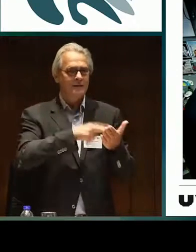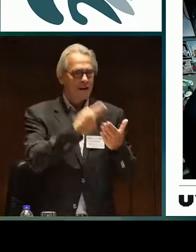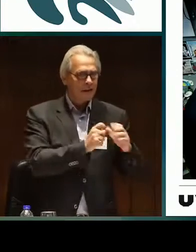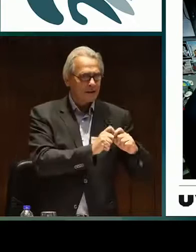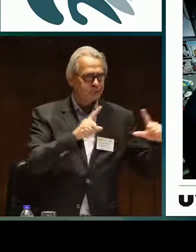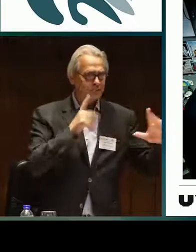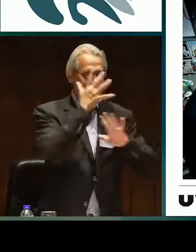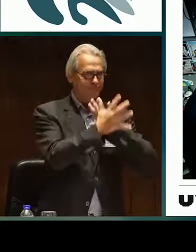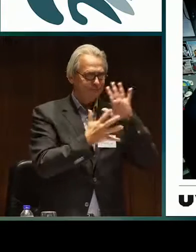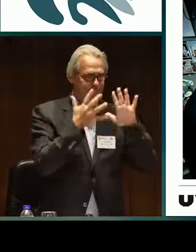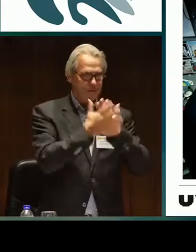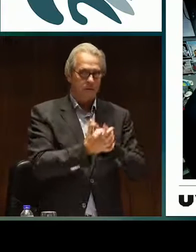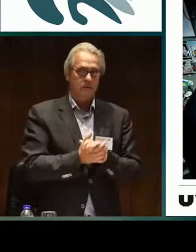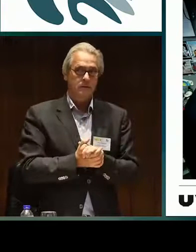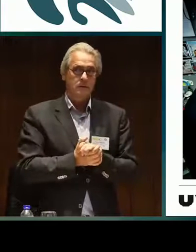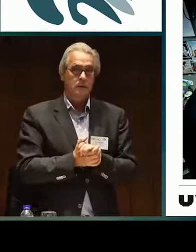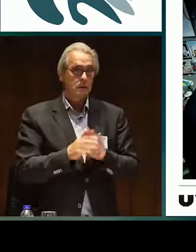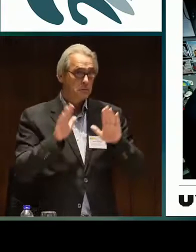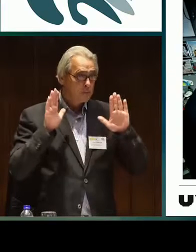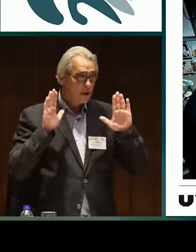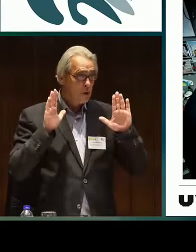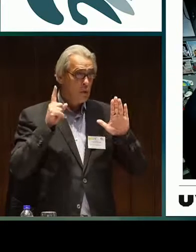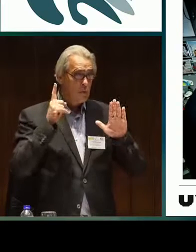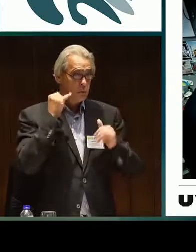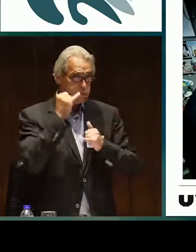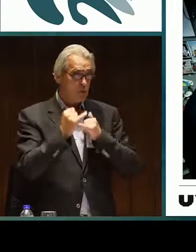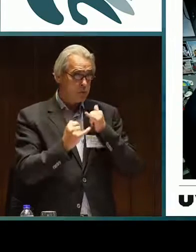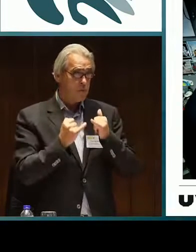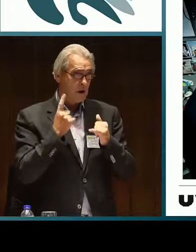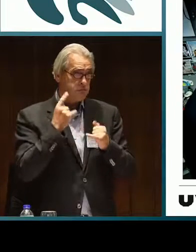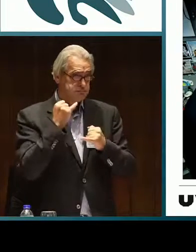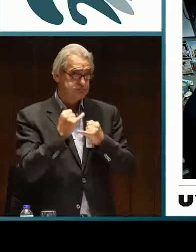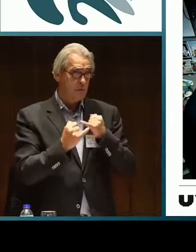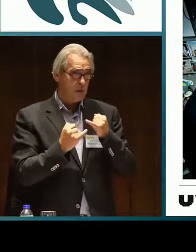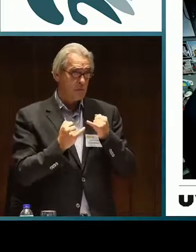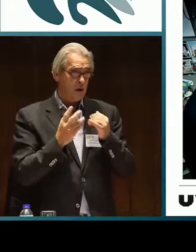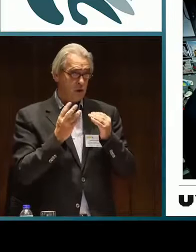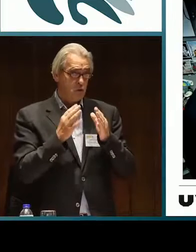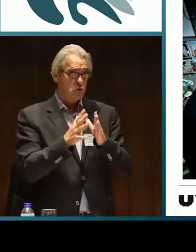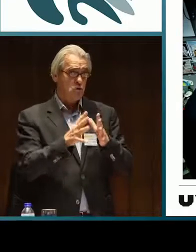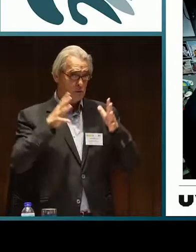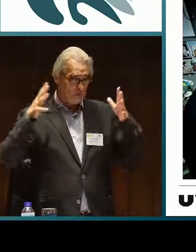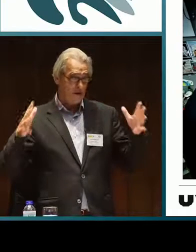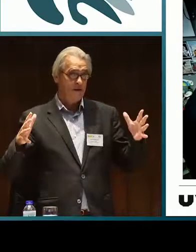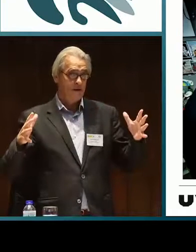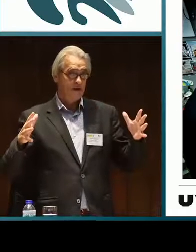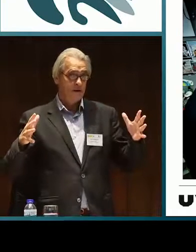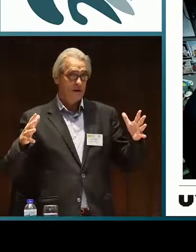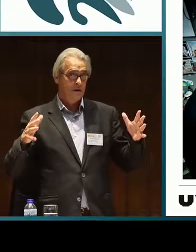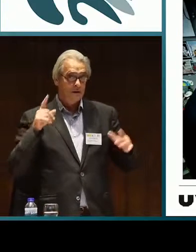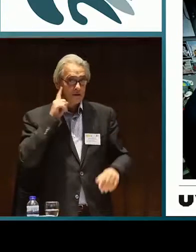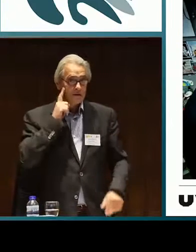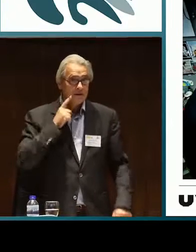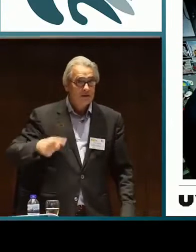accesible, ahora ya en parte la tenemos gracias a la incorporación del subtitulado de la lengua de signos, pero un problema con el que nos